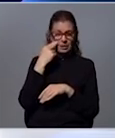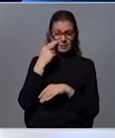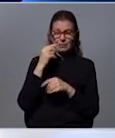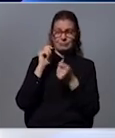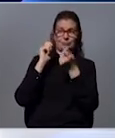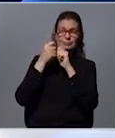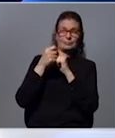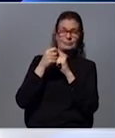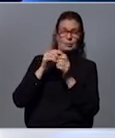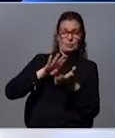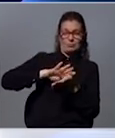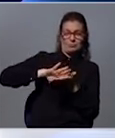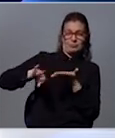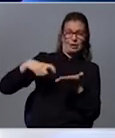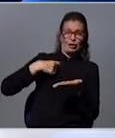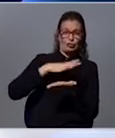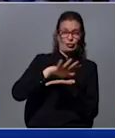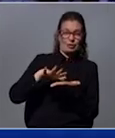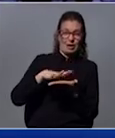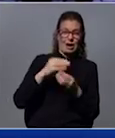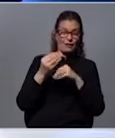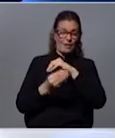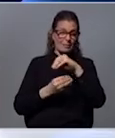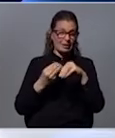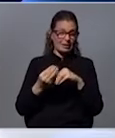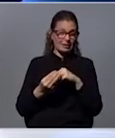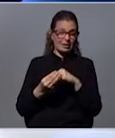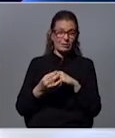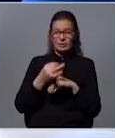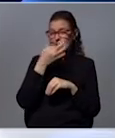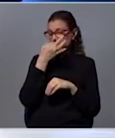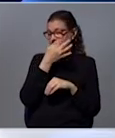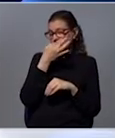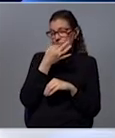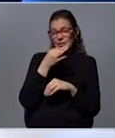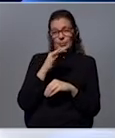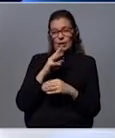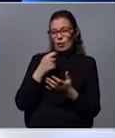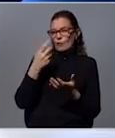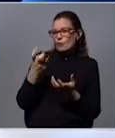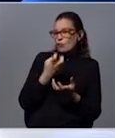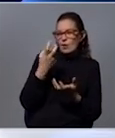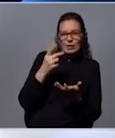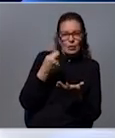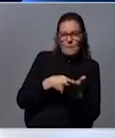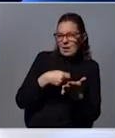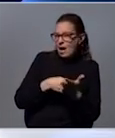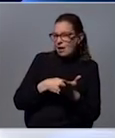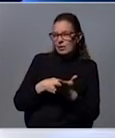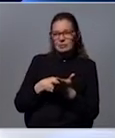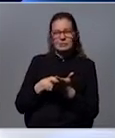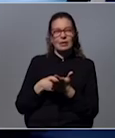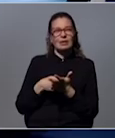lo margina de la sociedad y de la familia muy adictivo los hace los hace comenzar le listos para conseguir plata cometen delitos